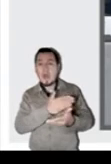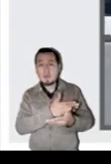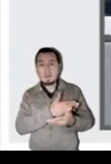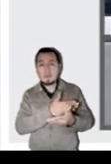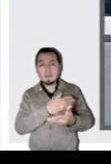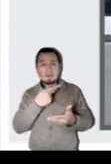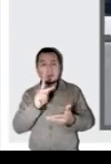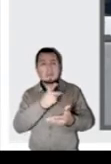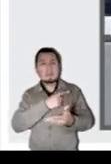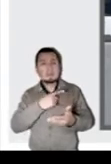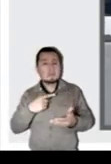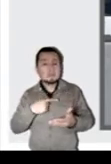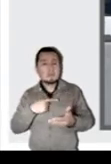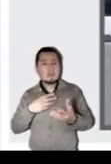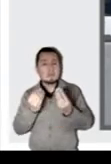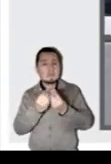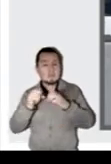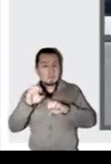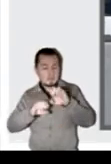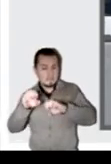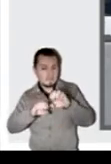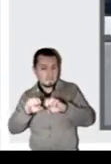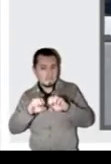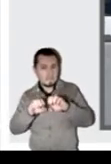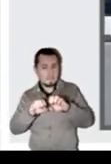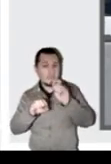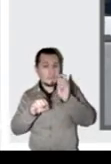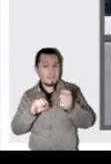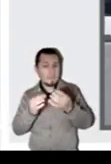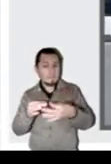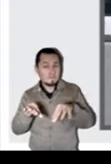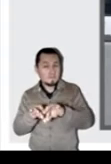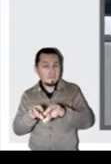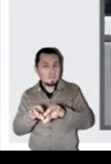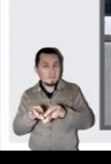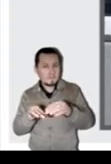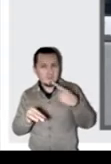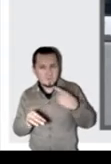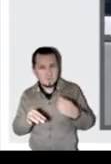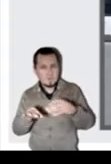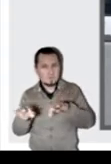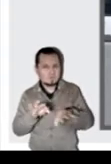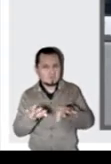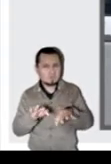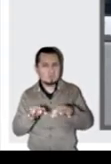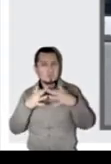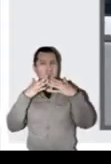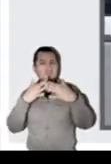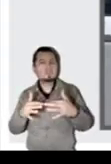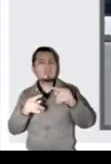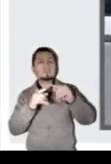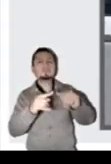debían de ver que los empresarios son pero aferrados estarán ensuciando la empresa ha